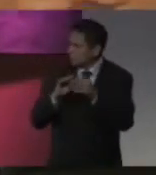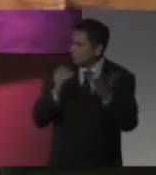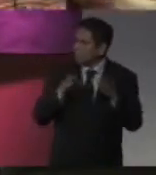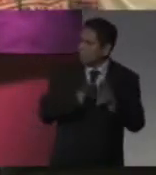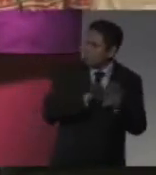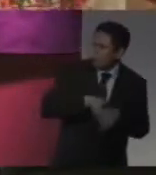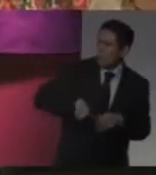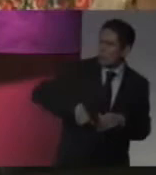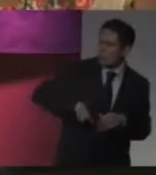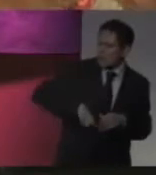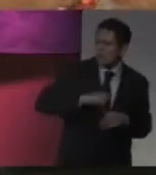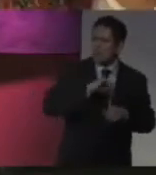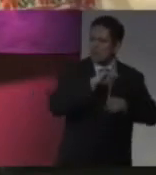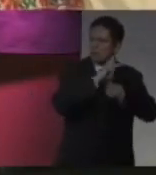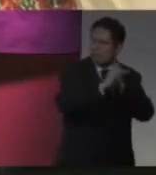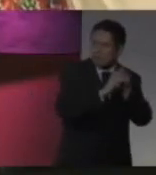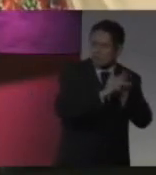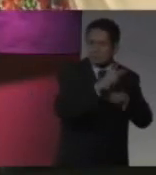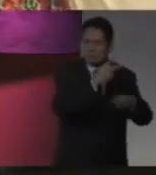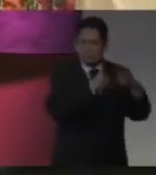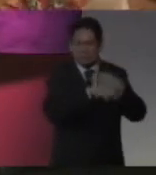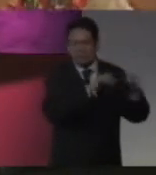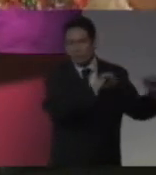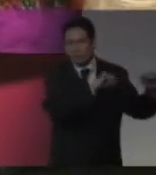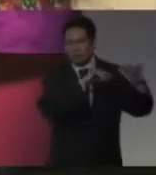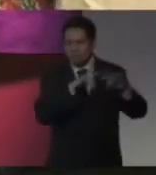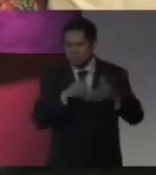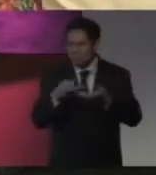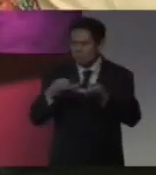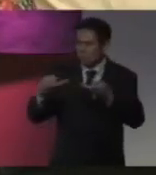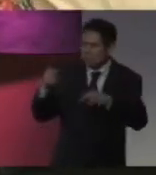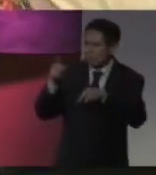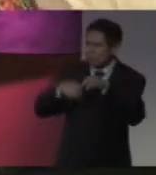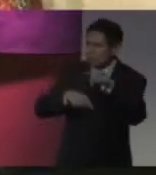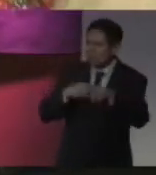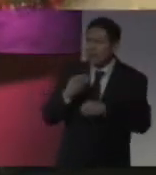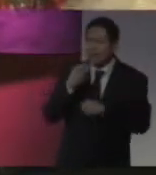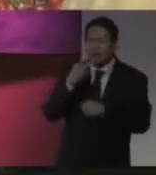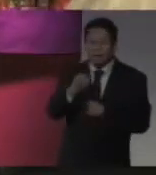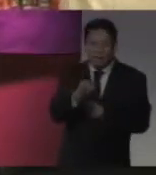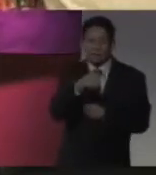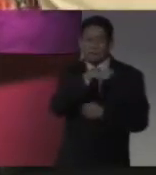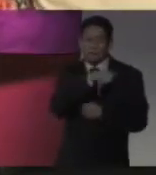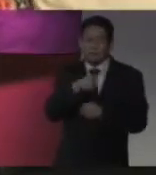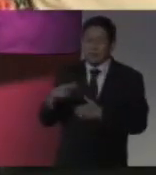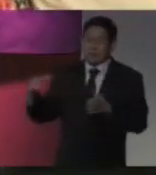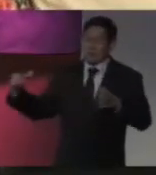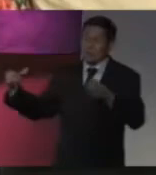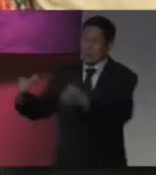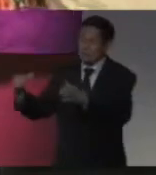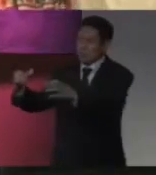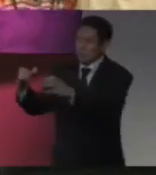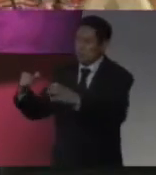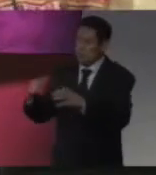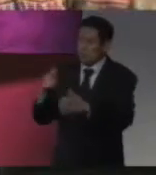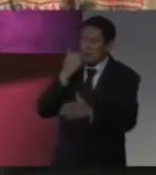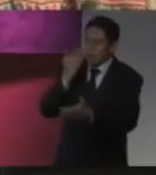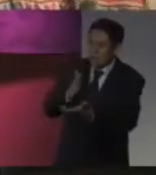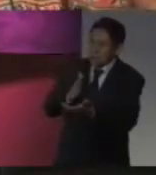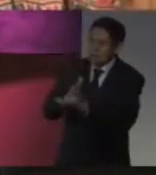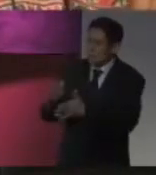transformación, de allí viene, ¿verdad?, el romper los colectivos y transformar los espacios